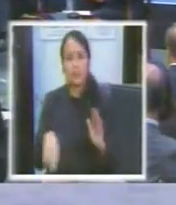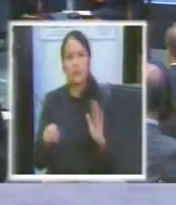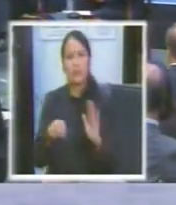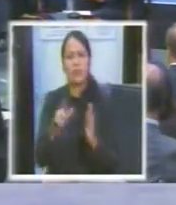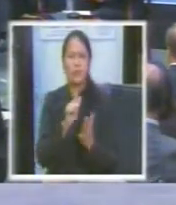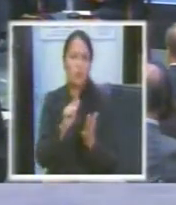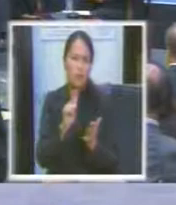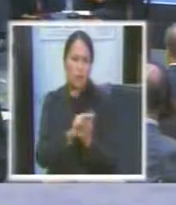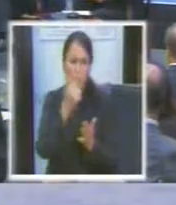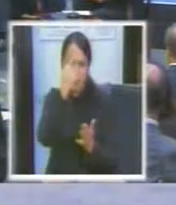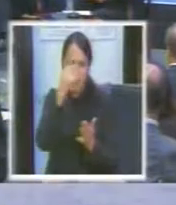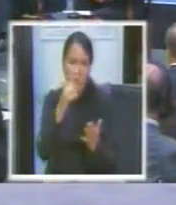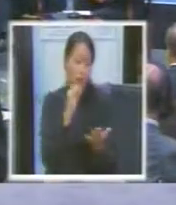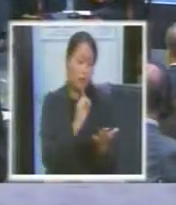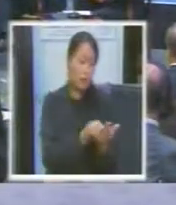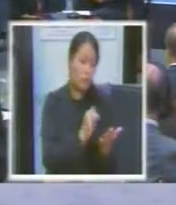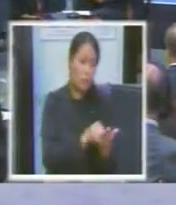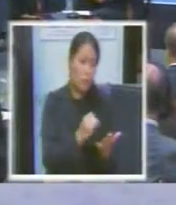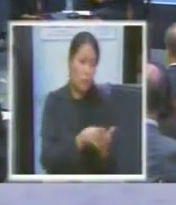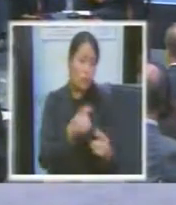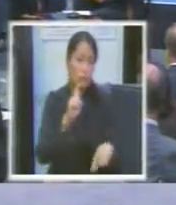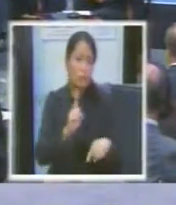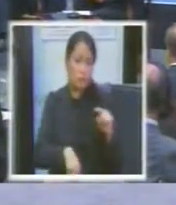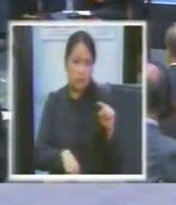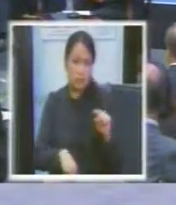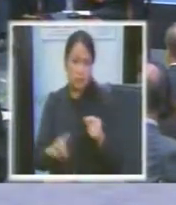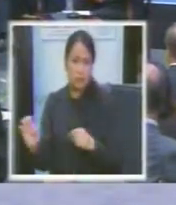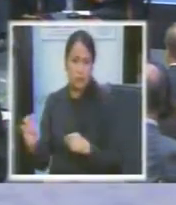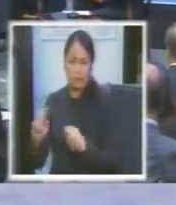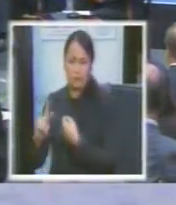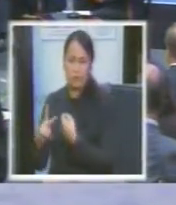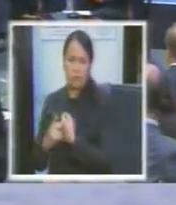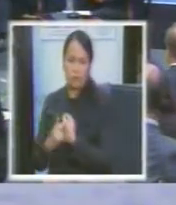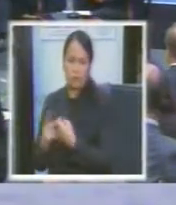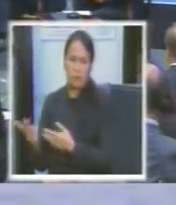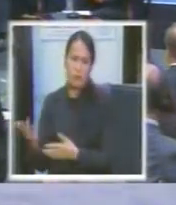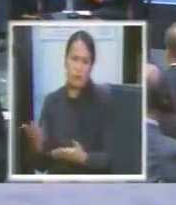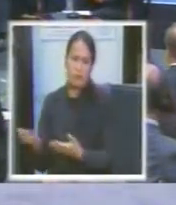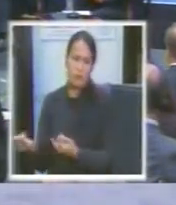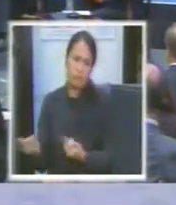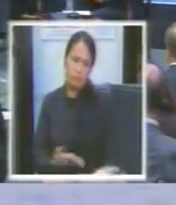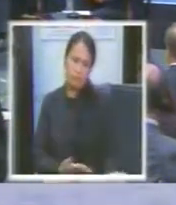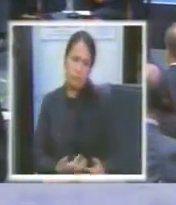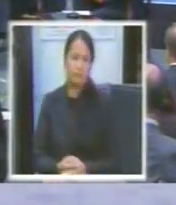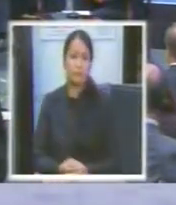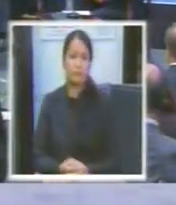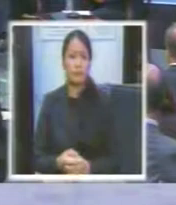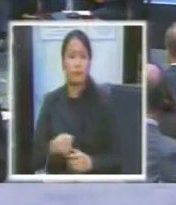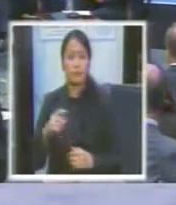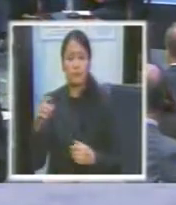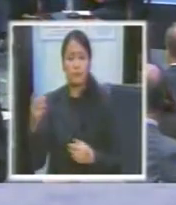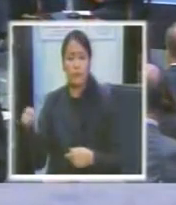aranceles mexicanos a las importaciones europeas. Entonces, el Tratado de Libre Comercio